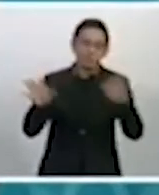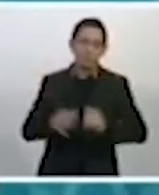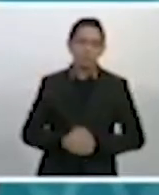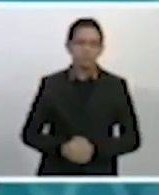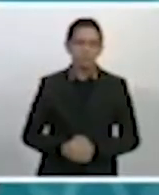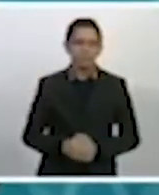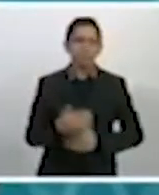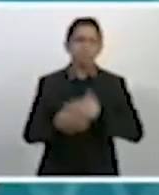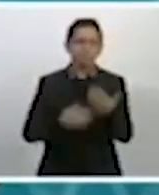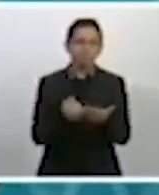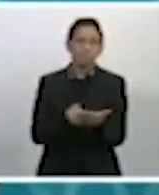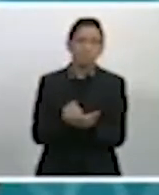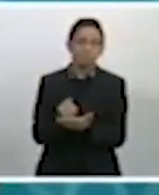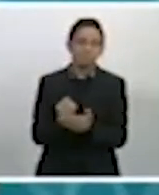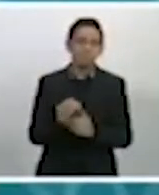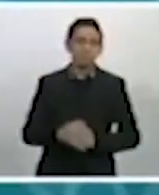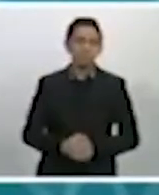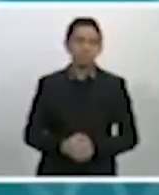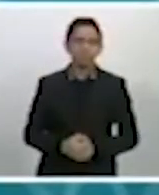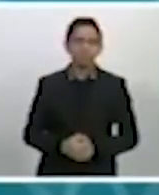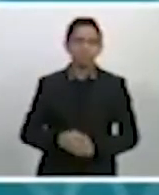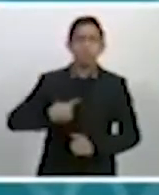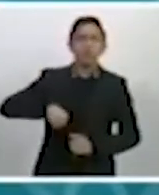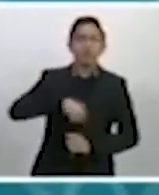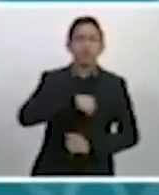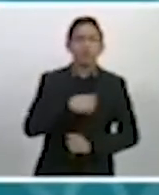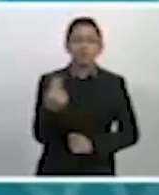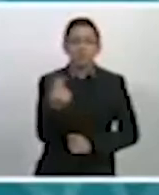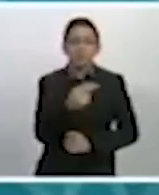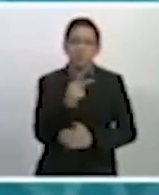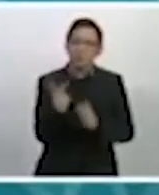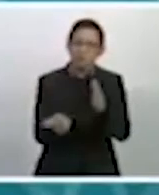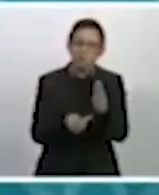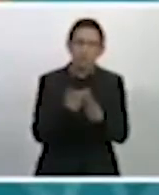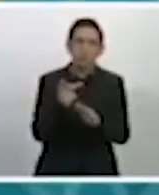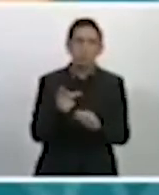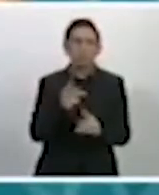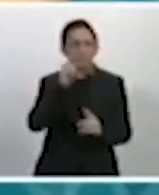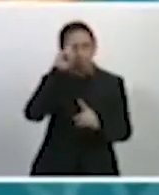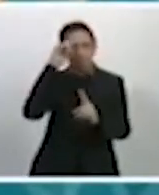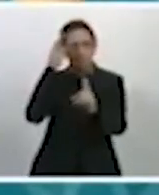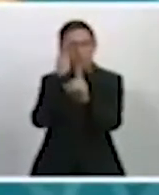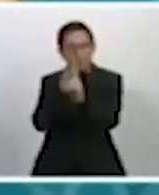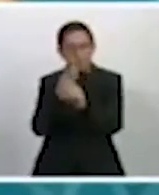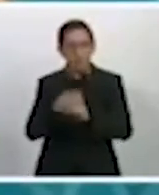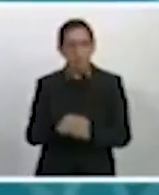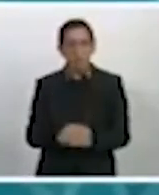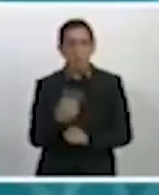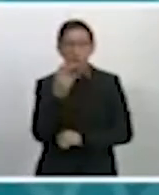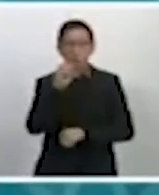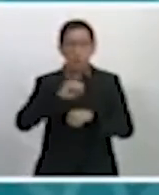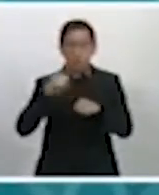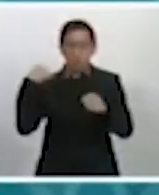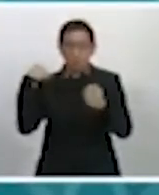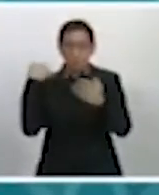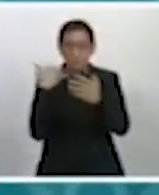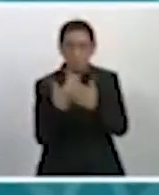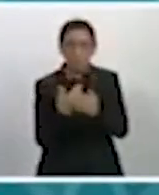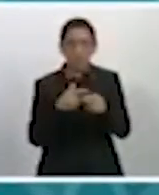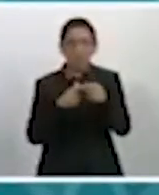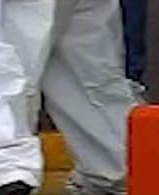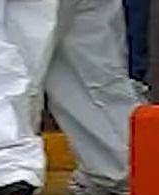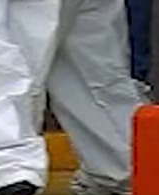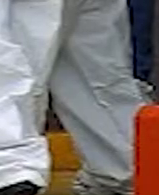necesitamos retomar el rumbo, porque de seguir con la misma tendencia de las últimas dos semanas y de seguir con